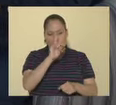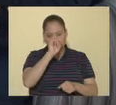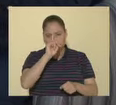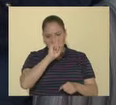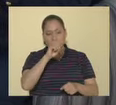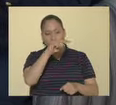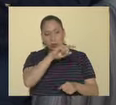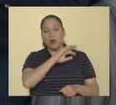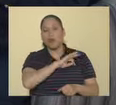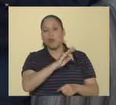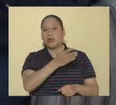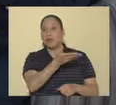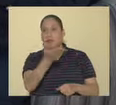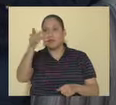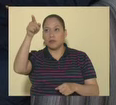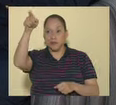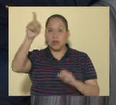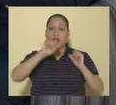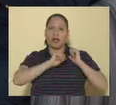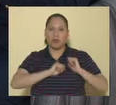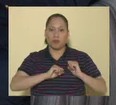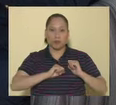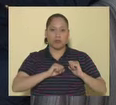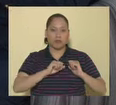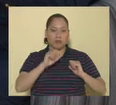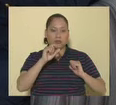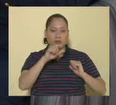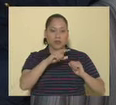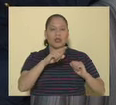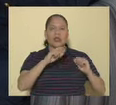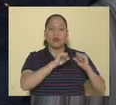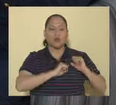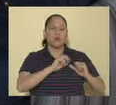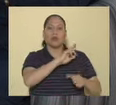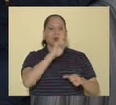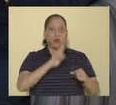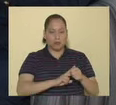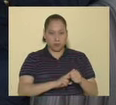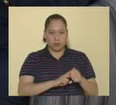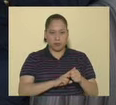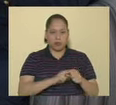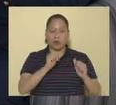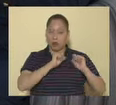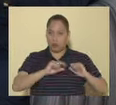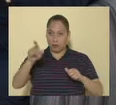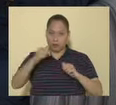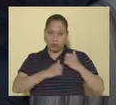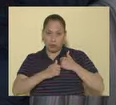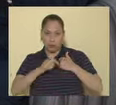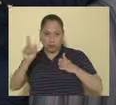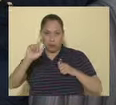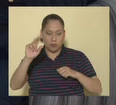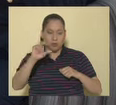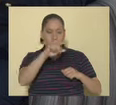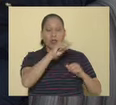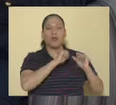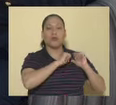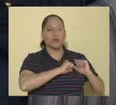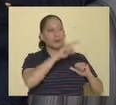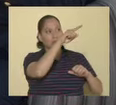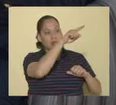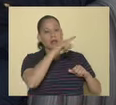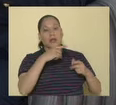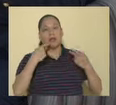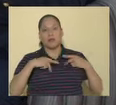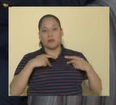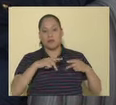recurrir precisamente a las autoridades civiles. ¿Por qué? Porque es ahí donde se dará la mejor eficacia